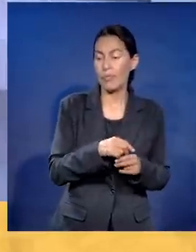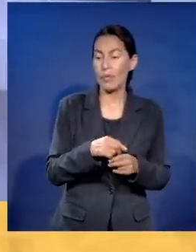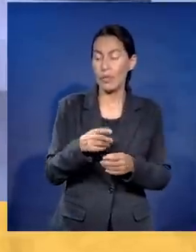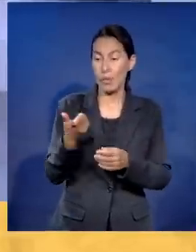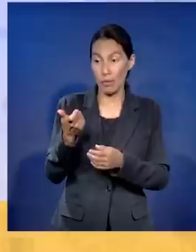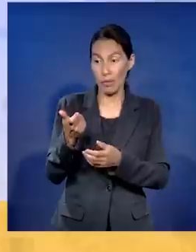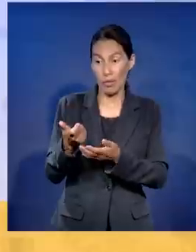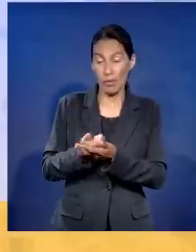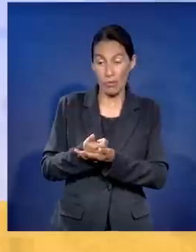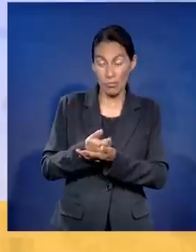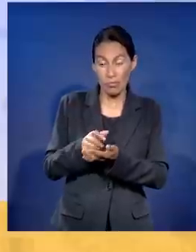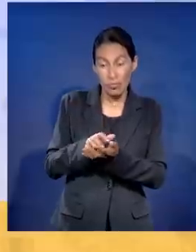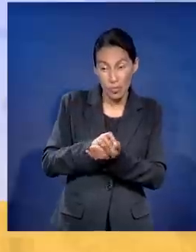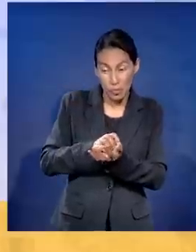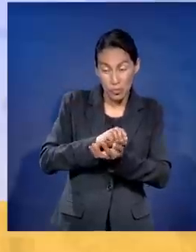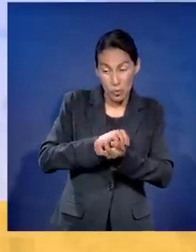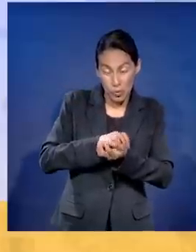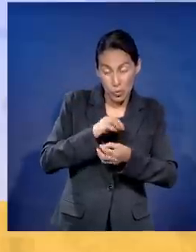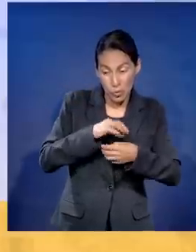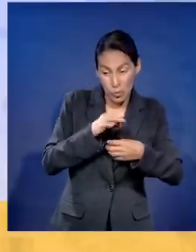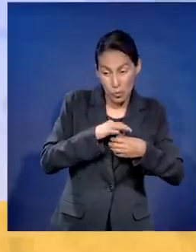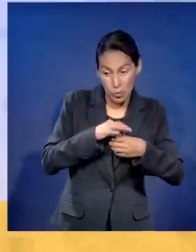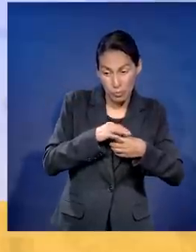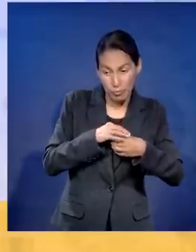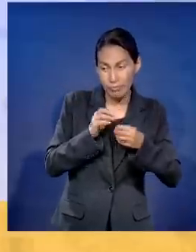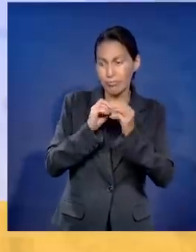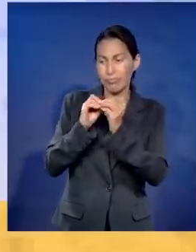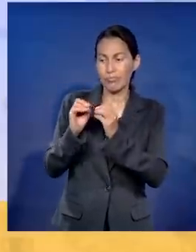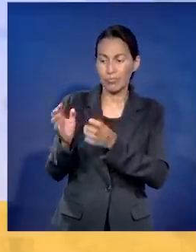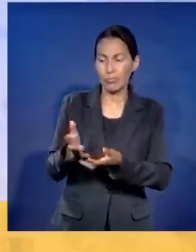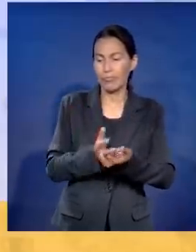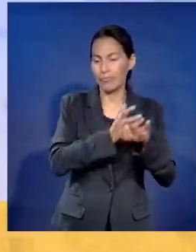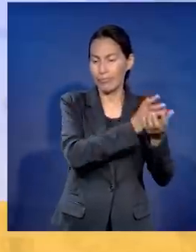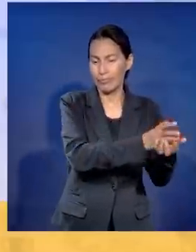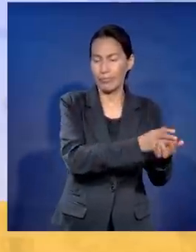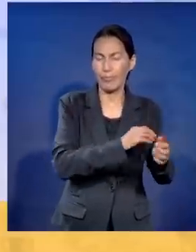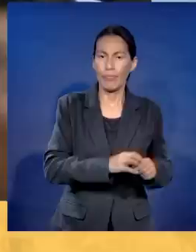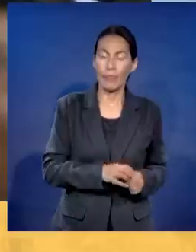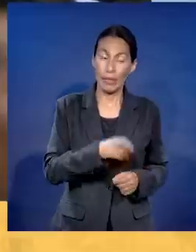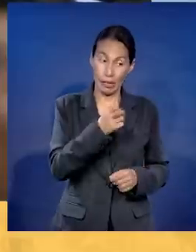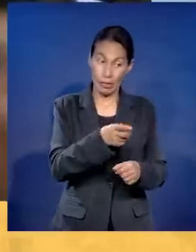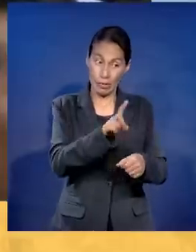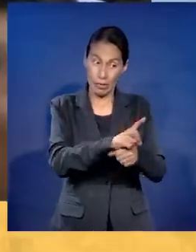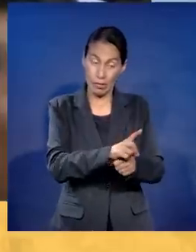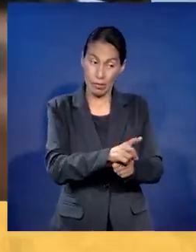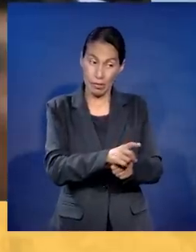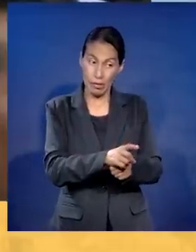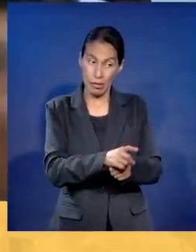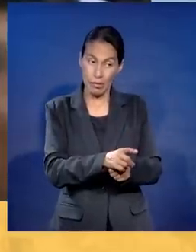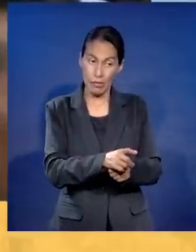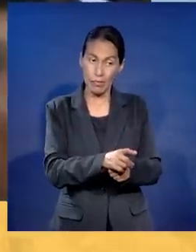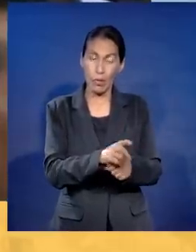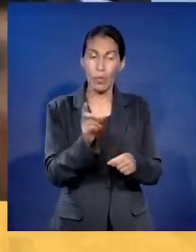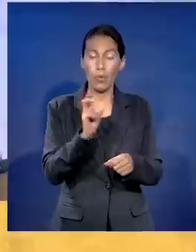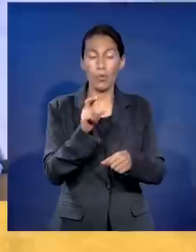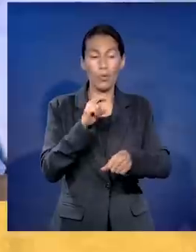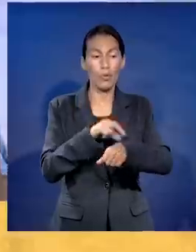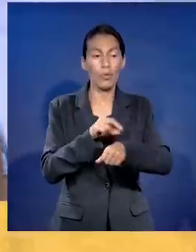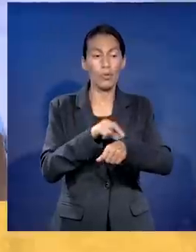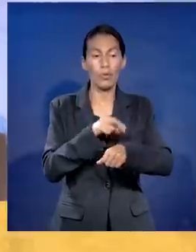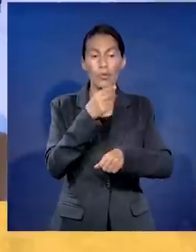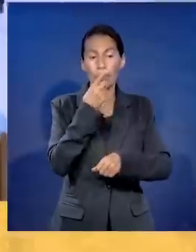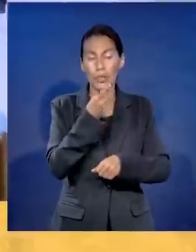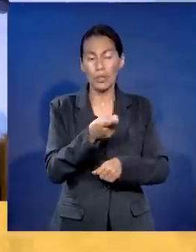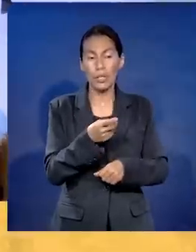ahorros ese día deja de tomar ese día que el hombre de bata blanca dice usted